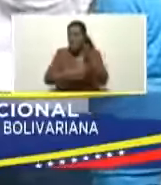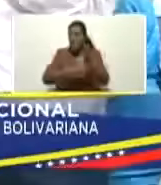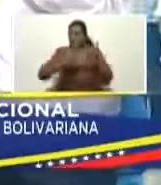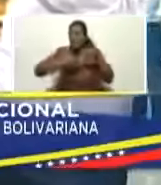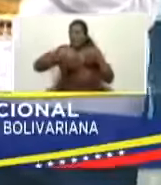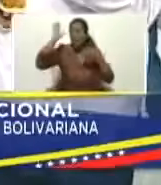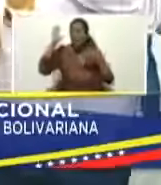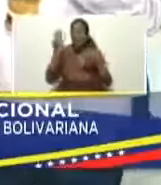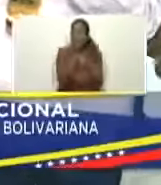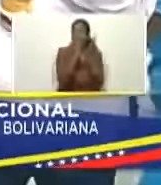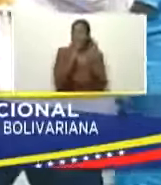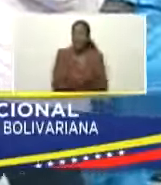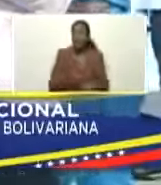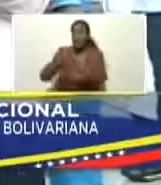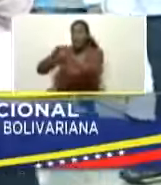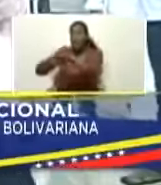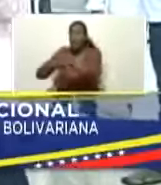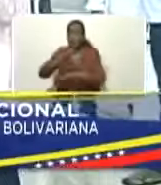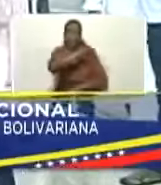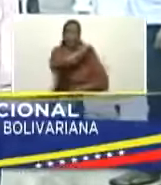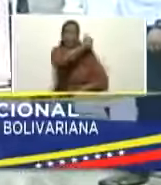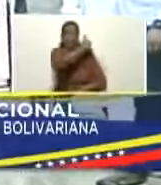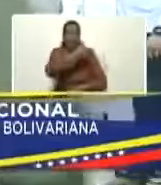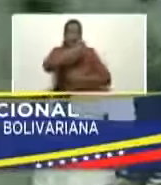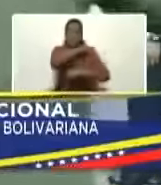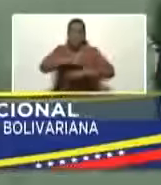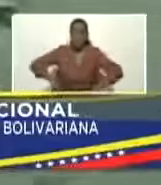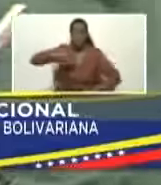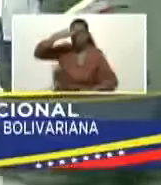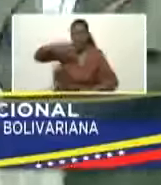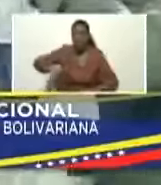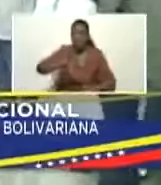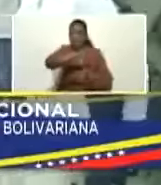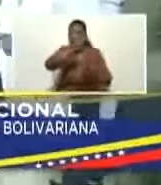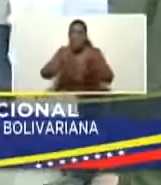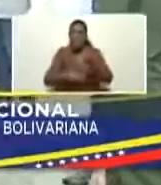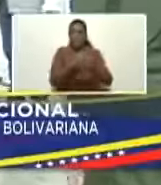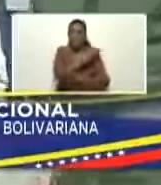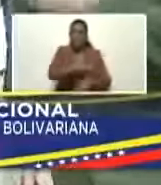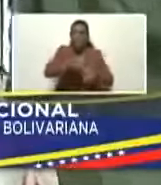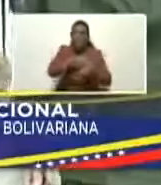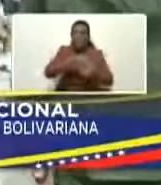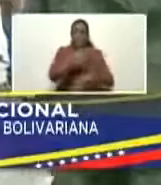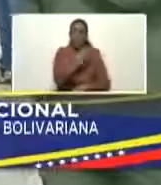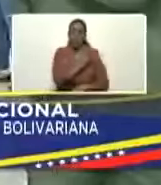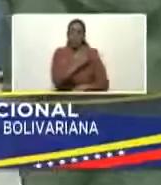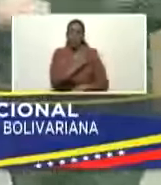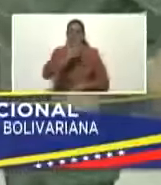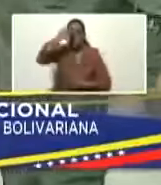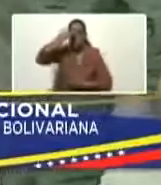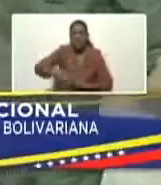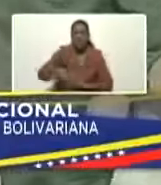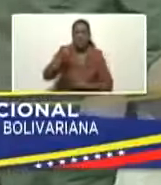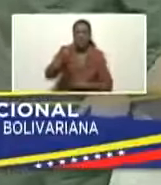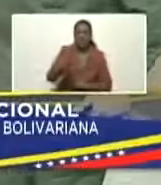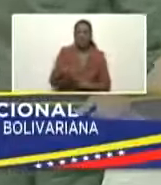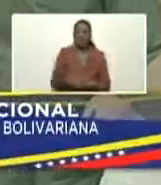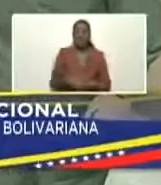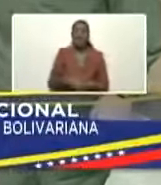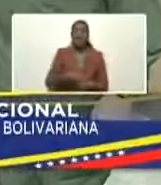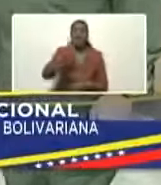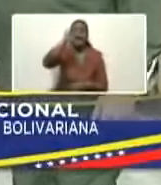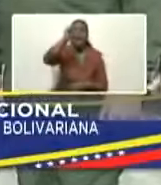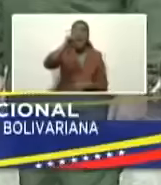por favor, general Nicodemo, venga para acá, el viceministro de Educación, rector de la Universidad Militar, el general